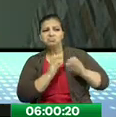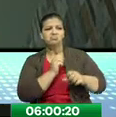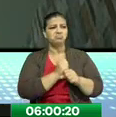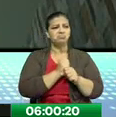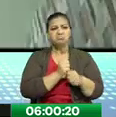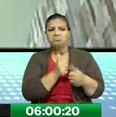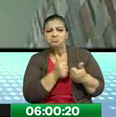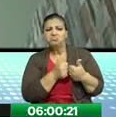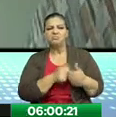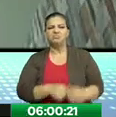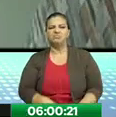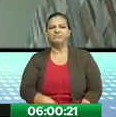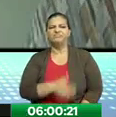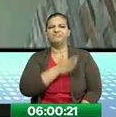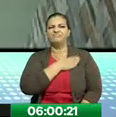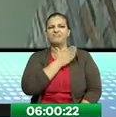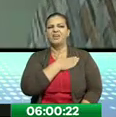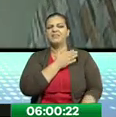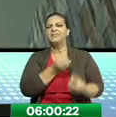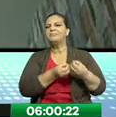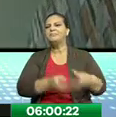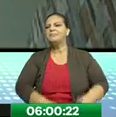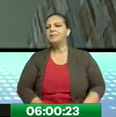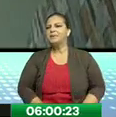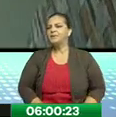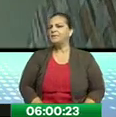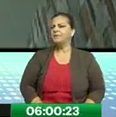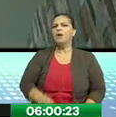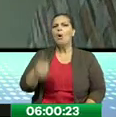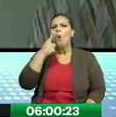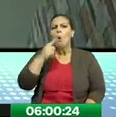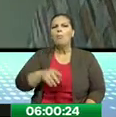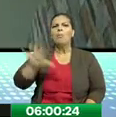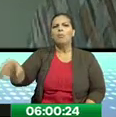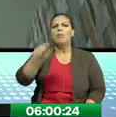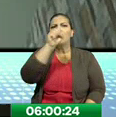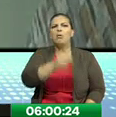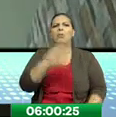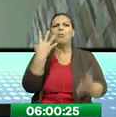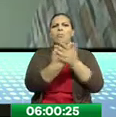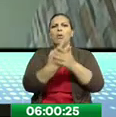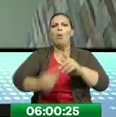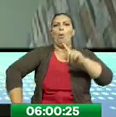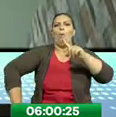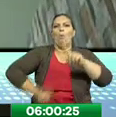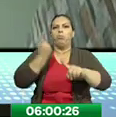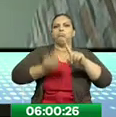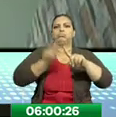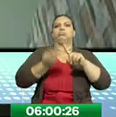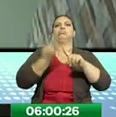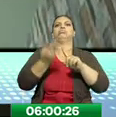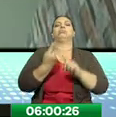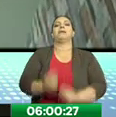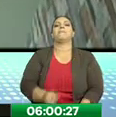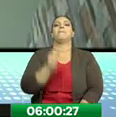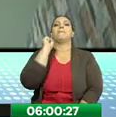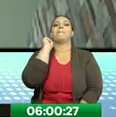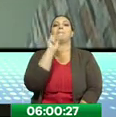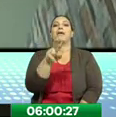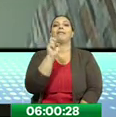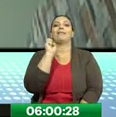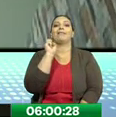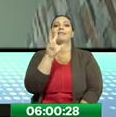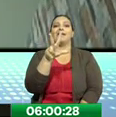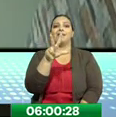Tienen 6 detenciones, ¿cierto? Uno tenía 23 detenciones, Mayra. Imagínate. 23 detenciones, mi querida Mayra. Yo digo, ¿qué hace ese hombre